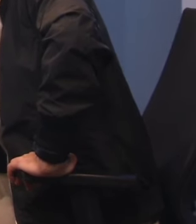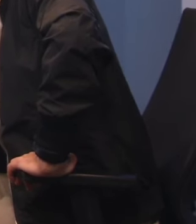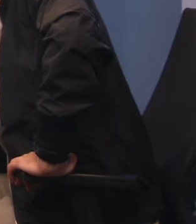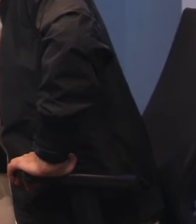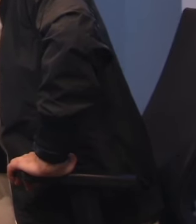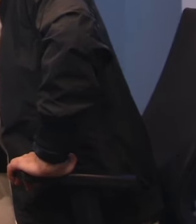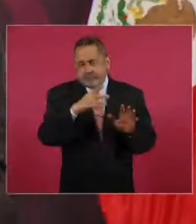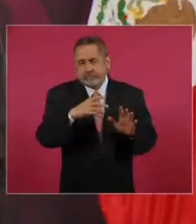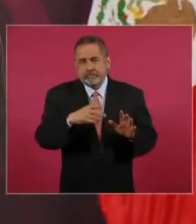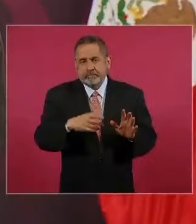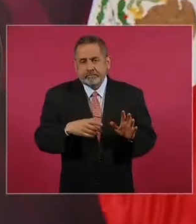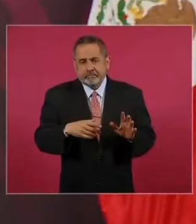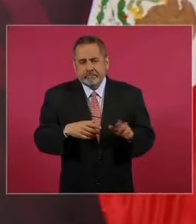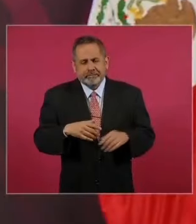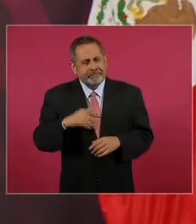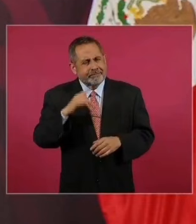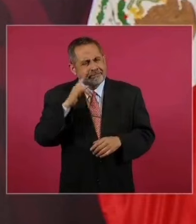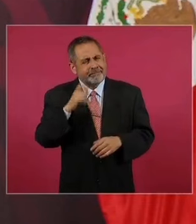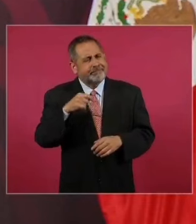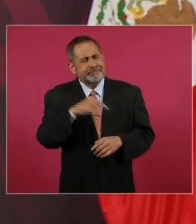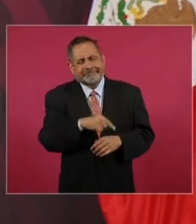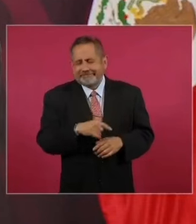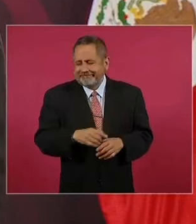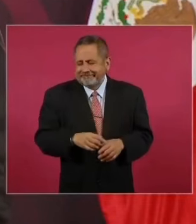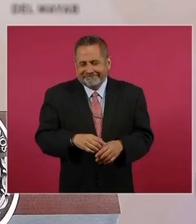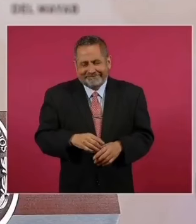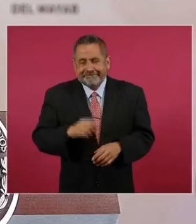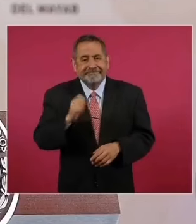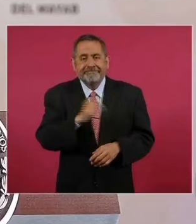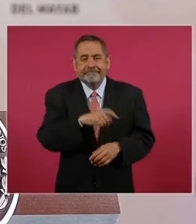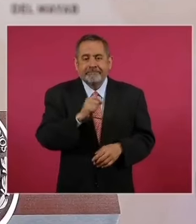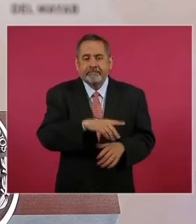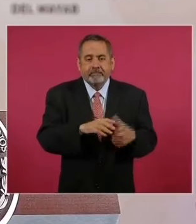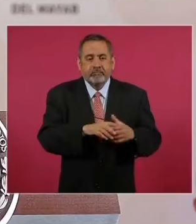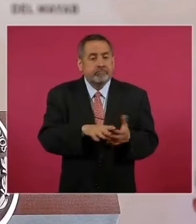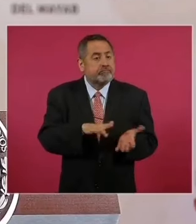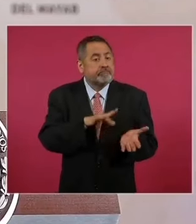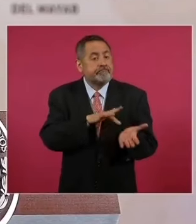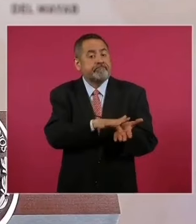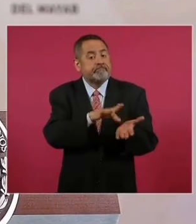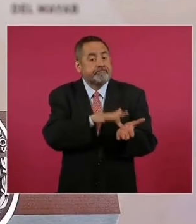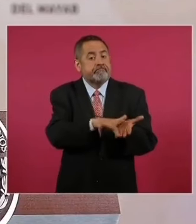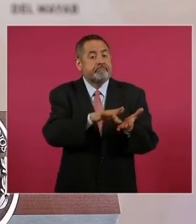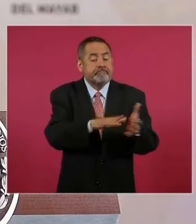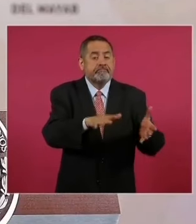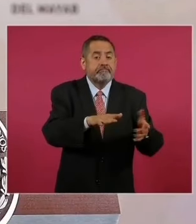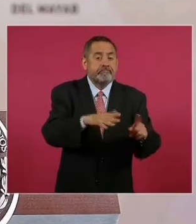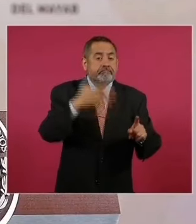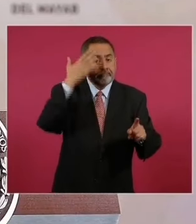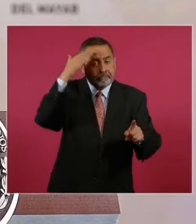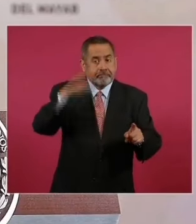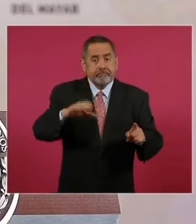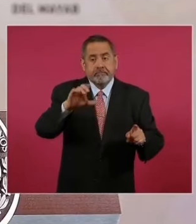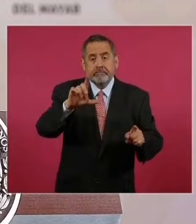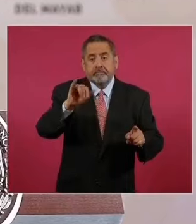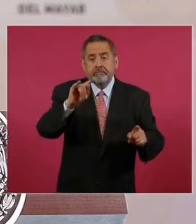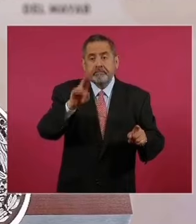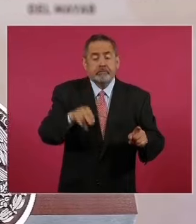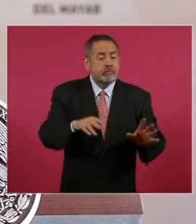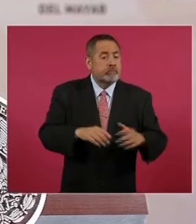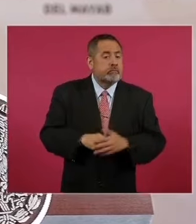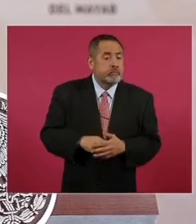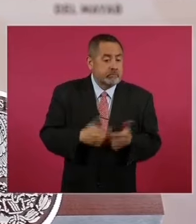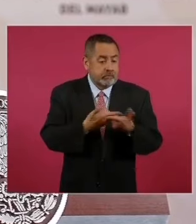mañana este caso de dos presuntos dos agentes de la fiscalía general de la república que habrían desaparecido más bien ya